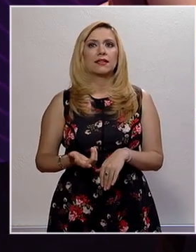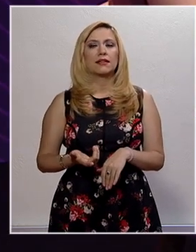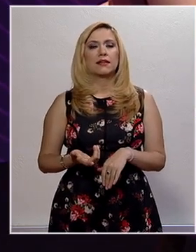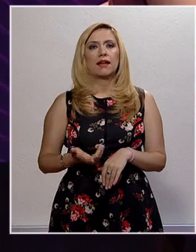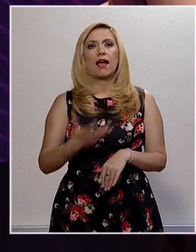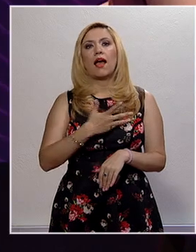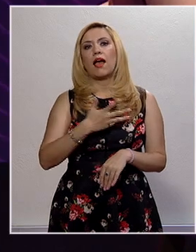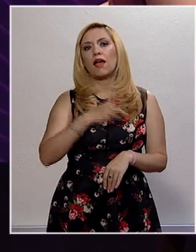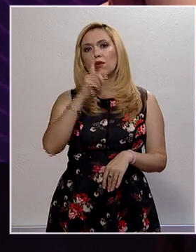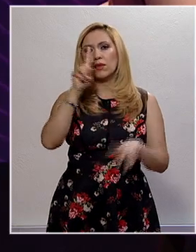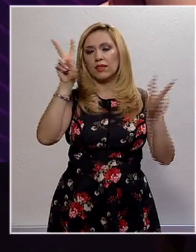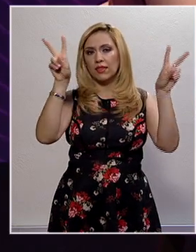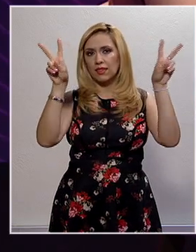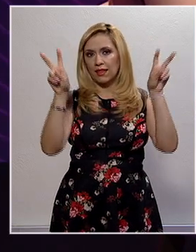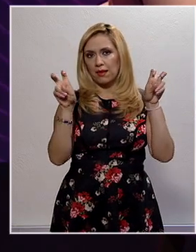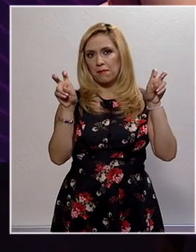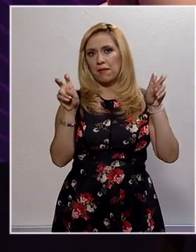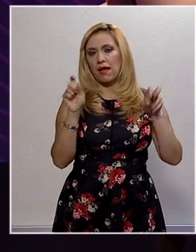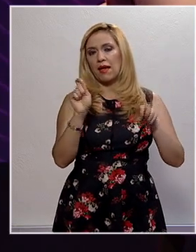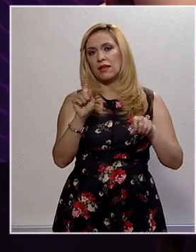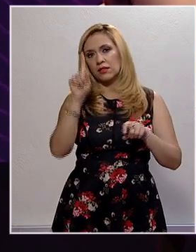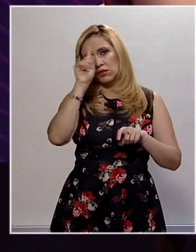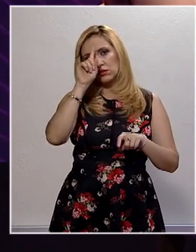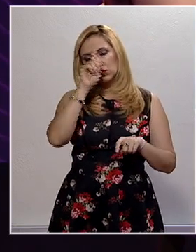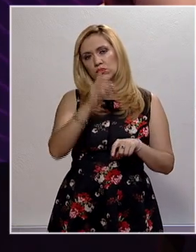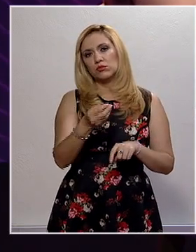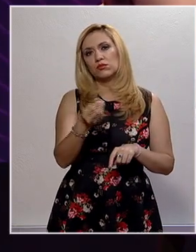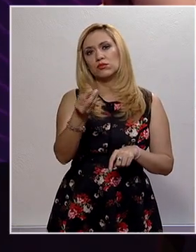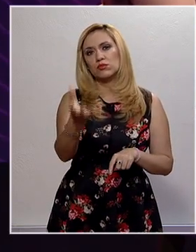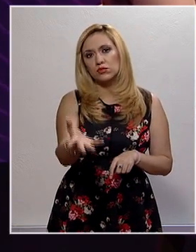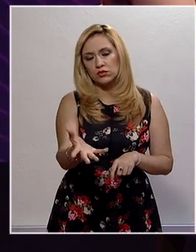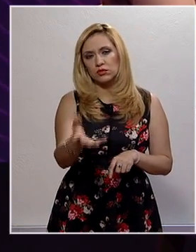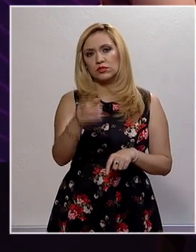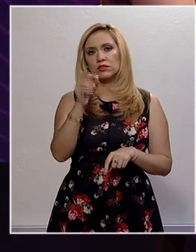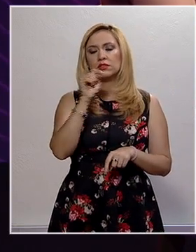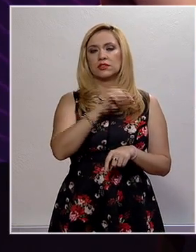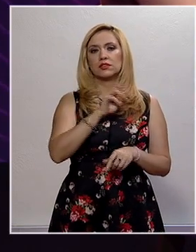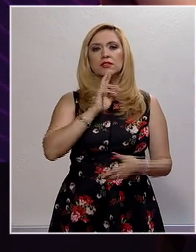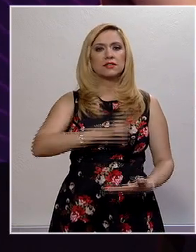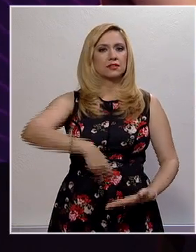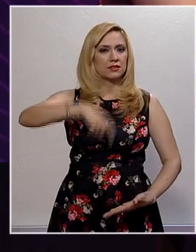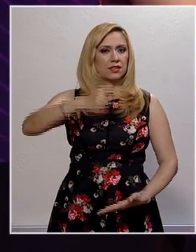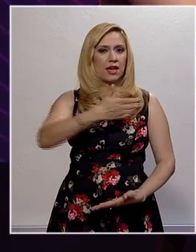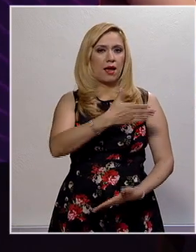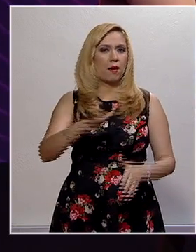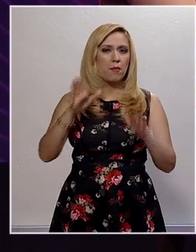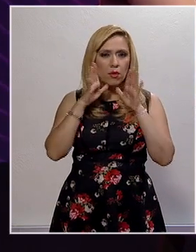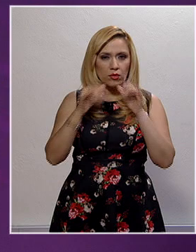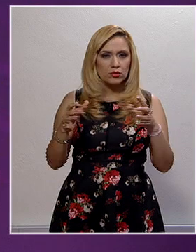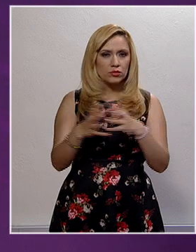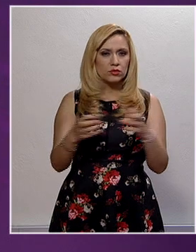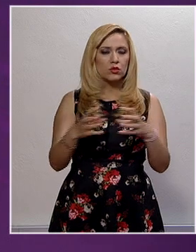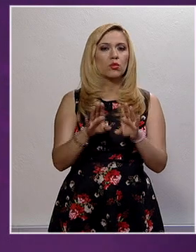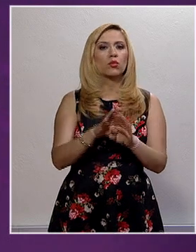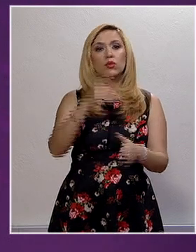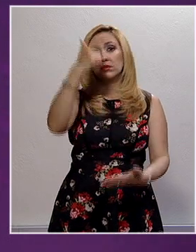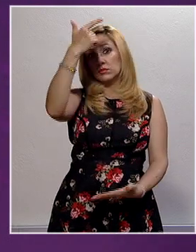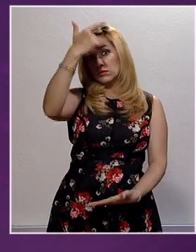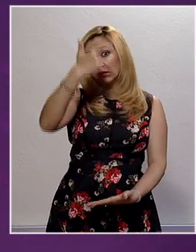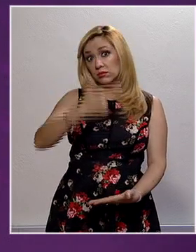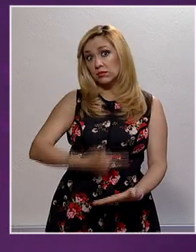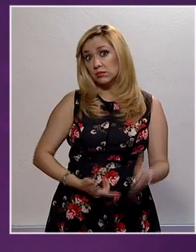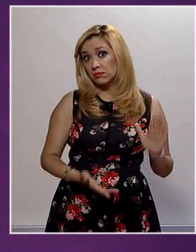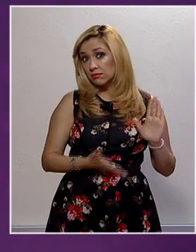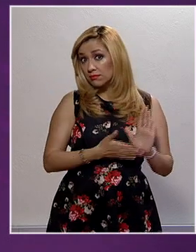hay un tema que también es una recomendación de la sentencia de campo algodonero, que es las bases de datos, ¿no?